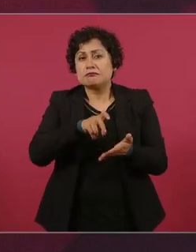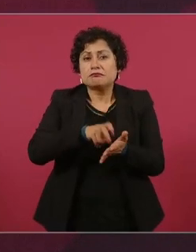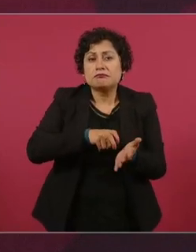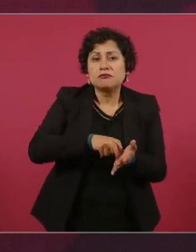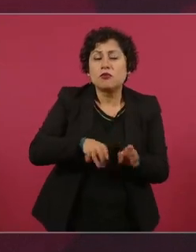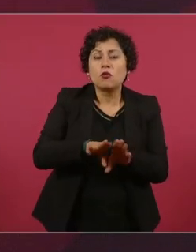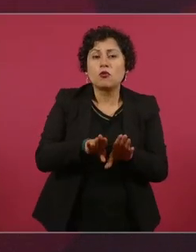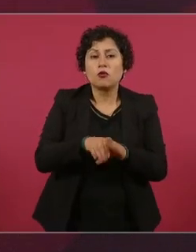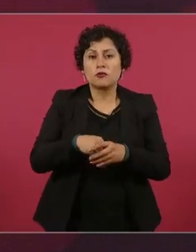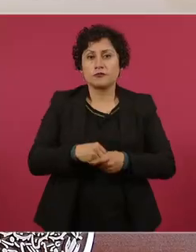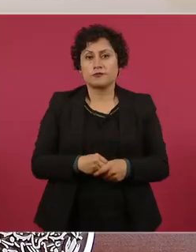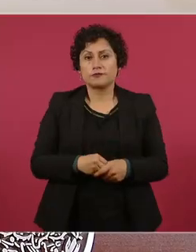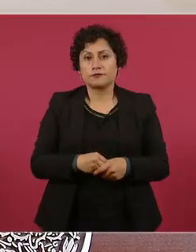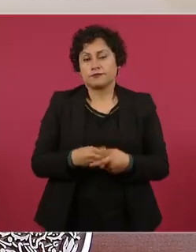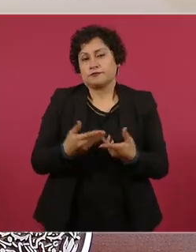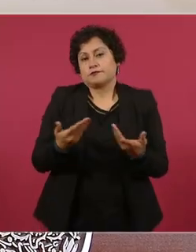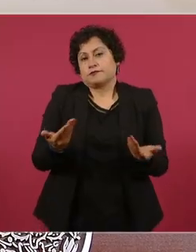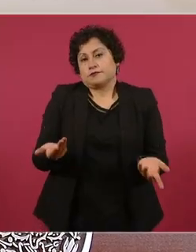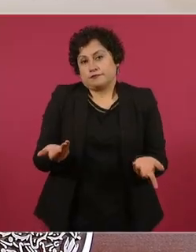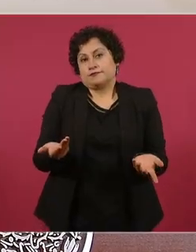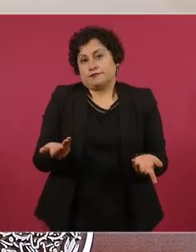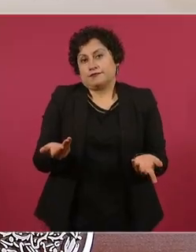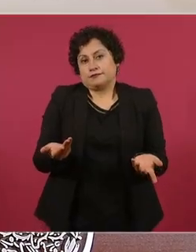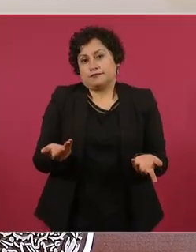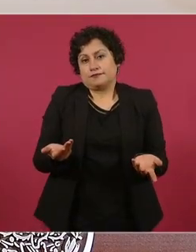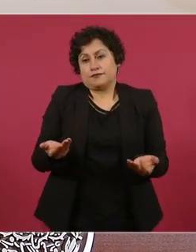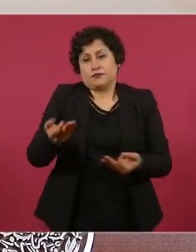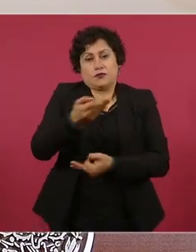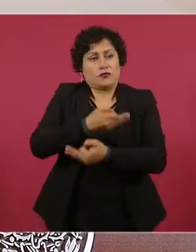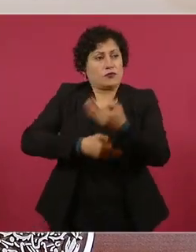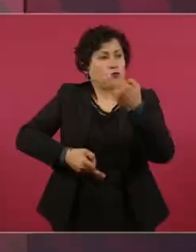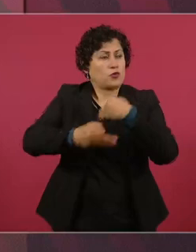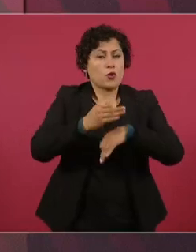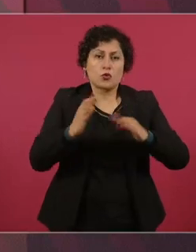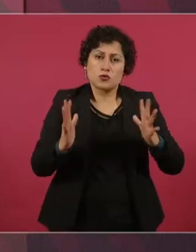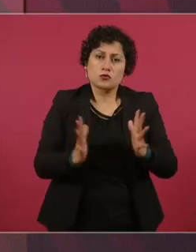Pues con la gente que todos participemos,